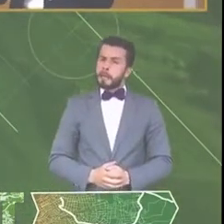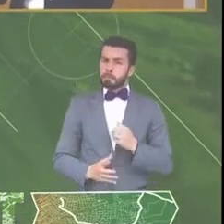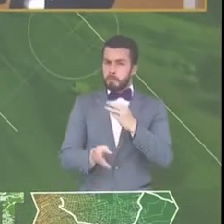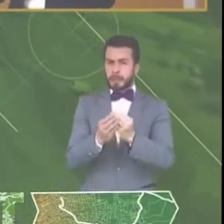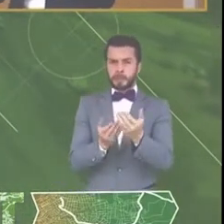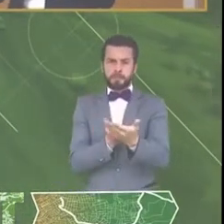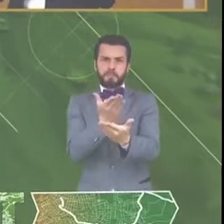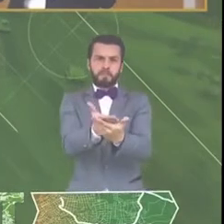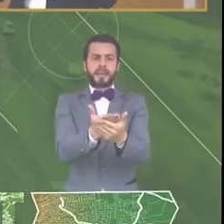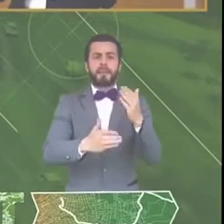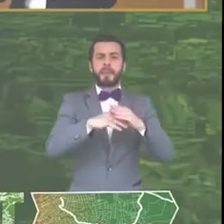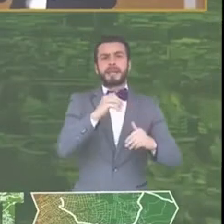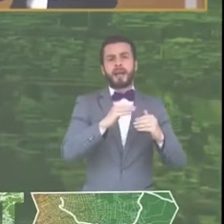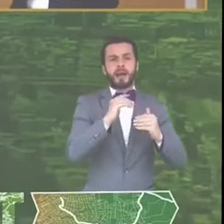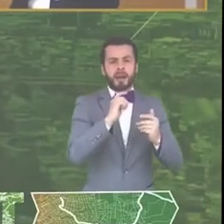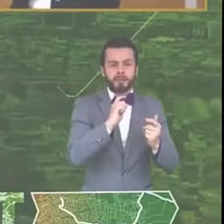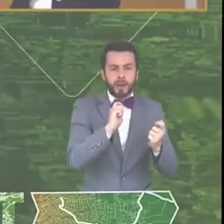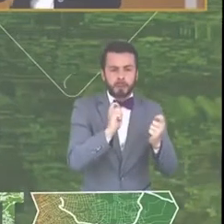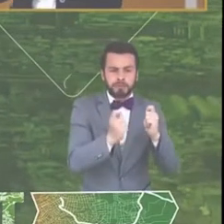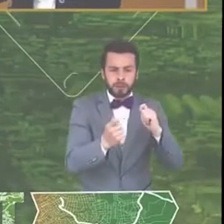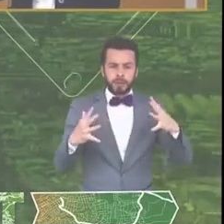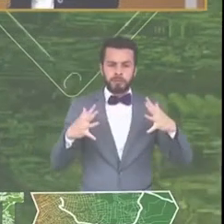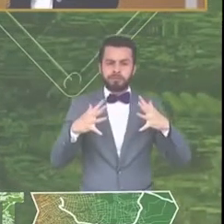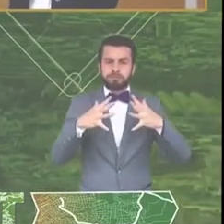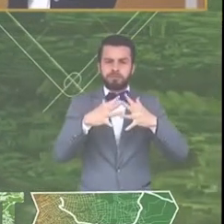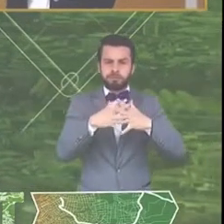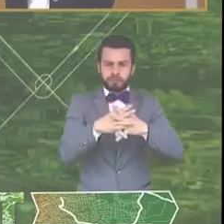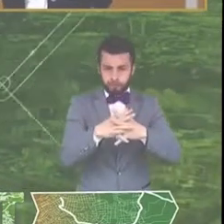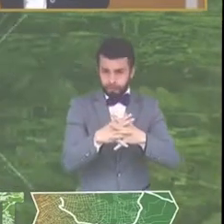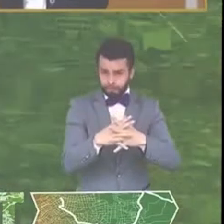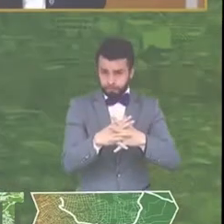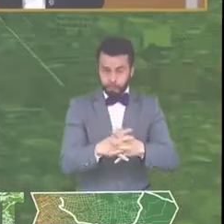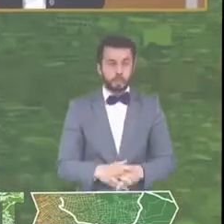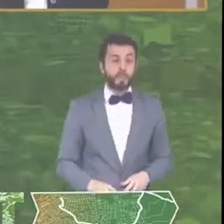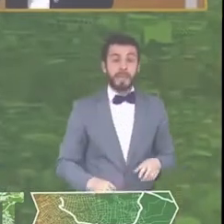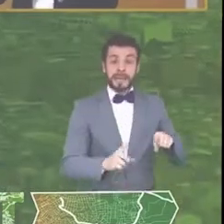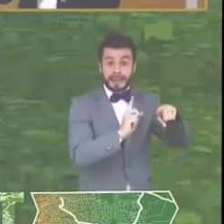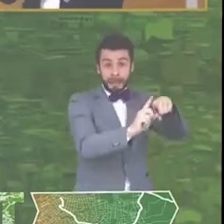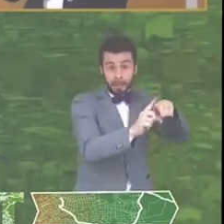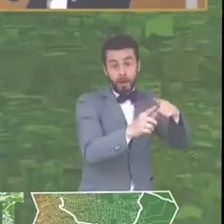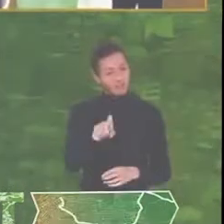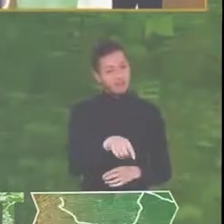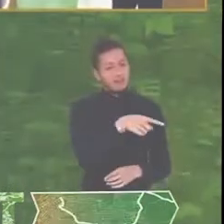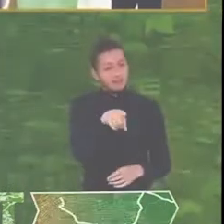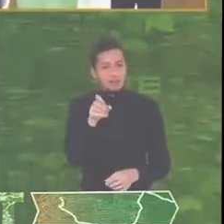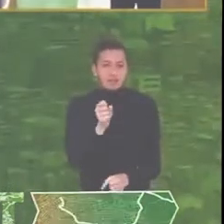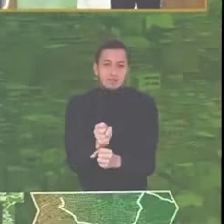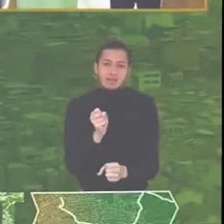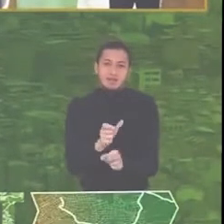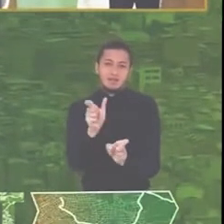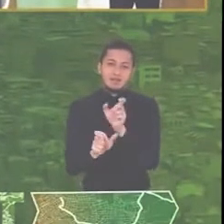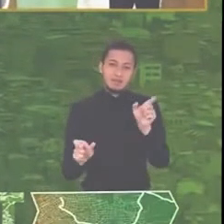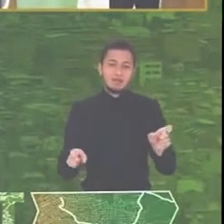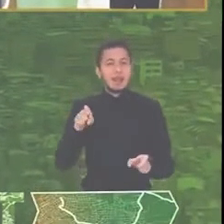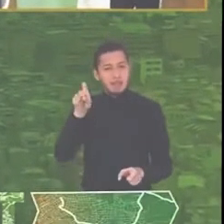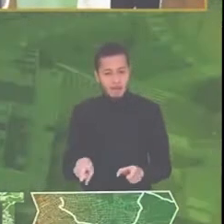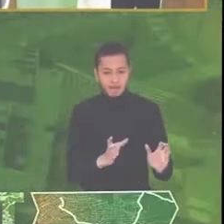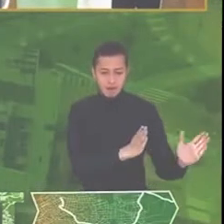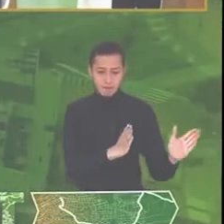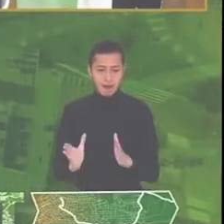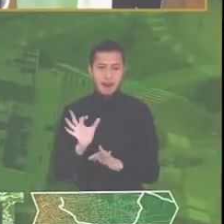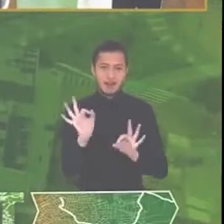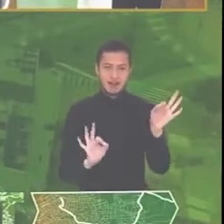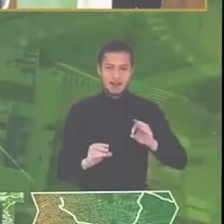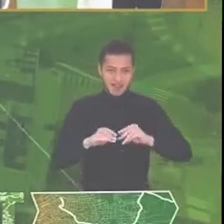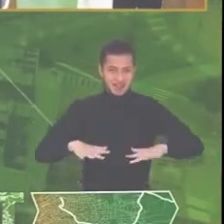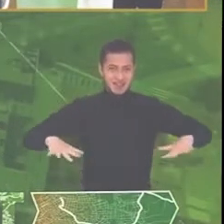presentan los artículos sino los objetivos curiosamente siempre hablan dicen que la ciudad